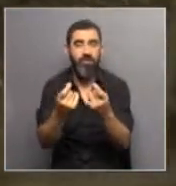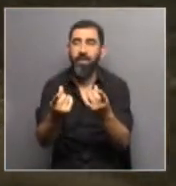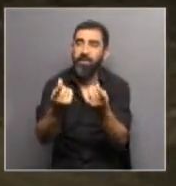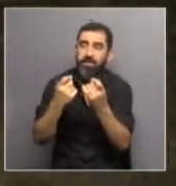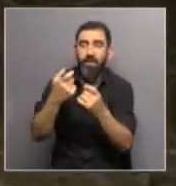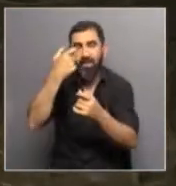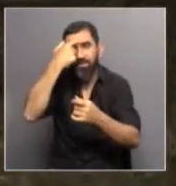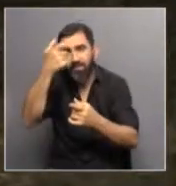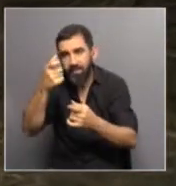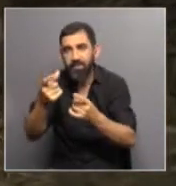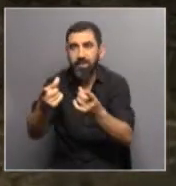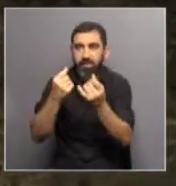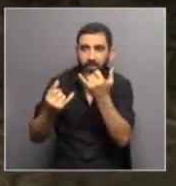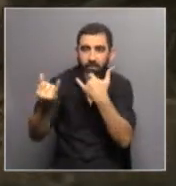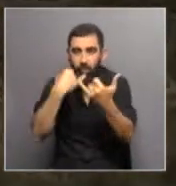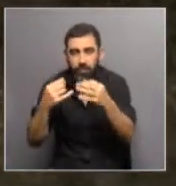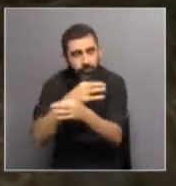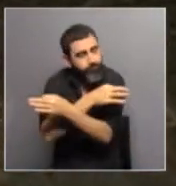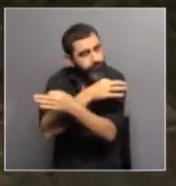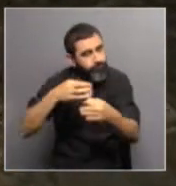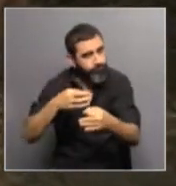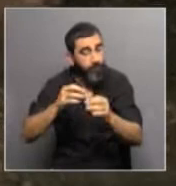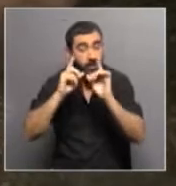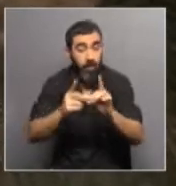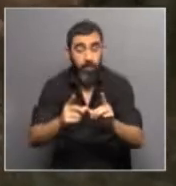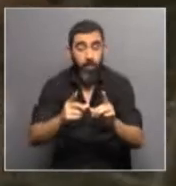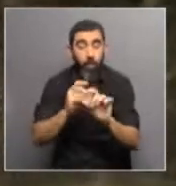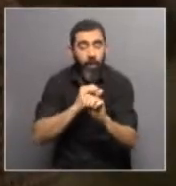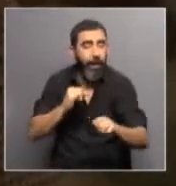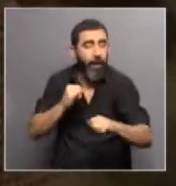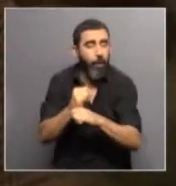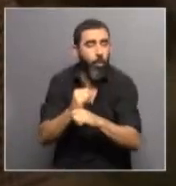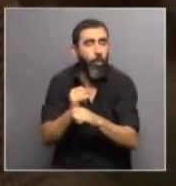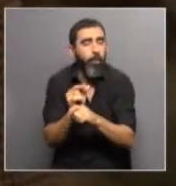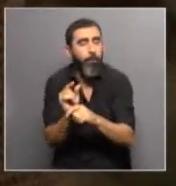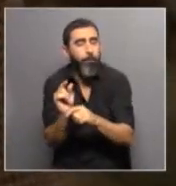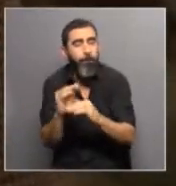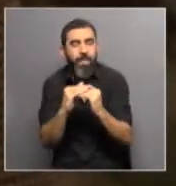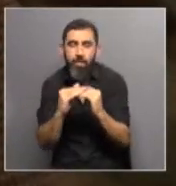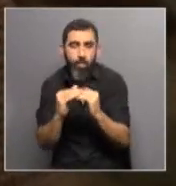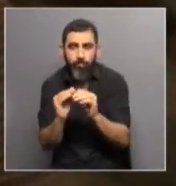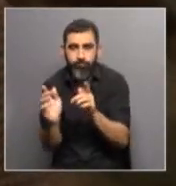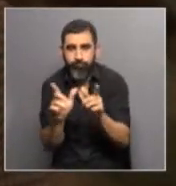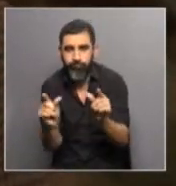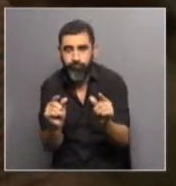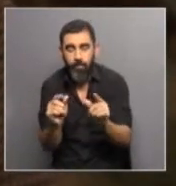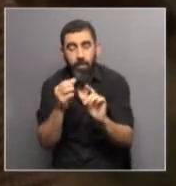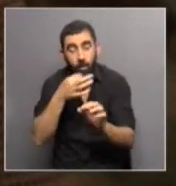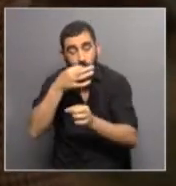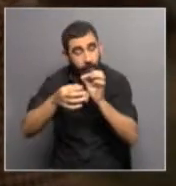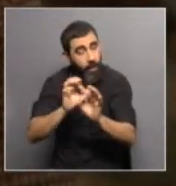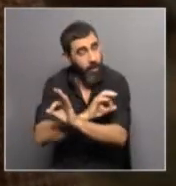tener información precisa y con un margen de error delimitado. Esto hay que decirlo bien